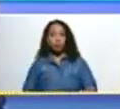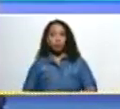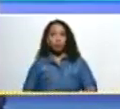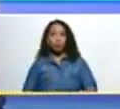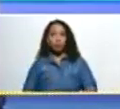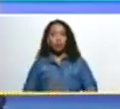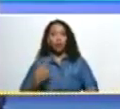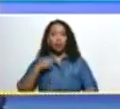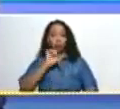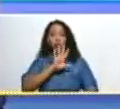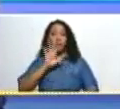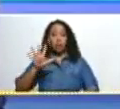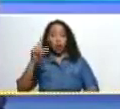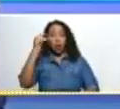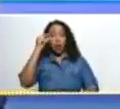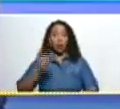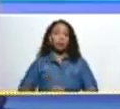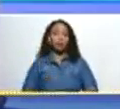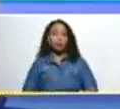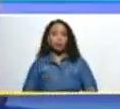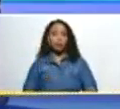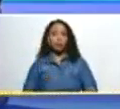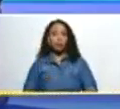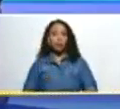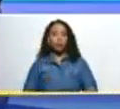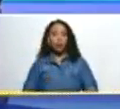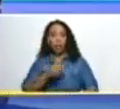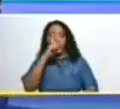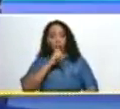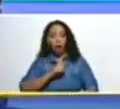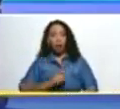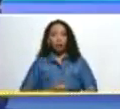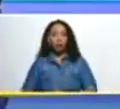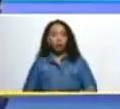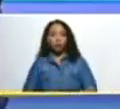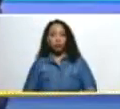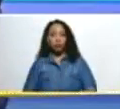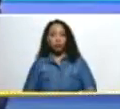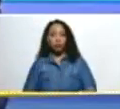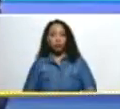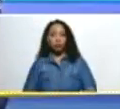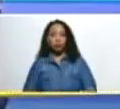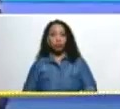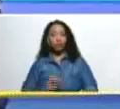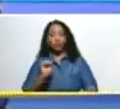tenemos 55 días del año apenas. Ceballos.